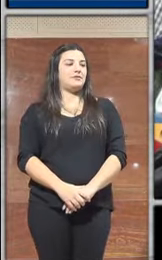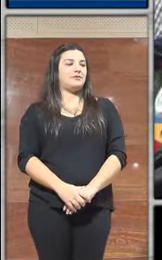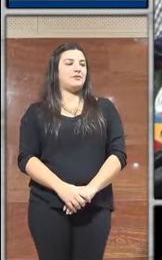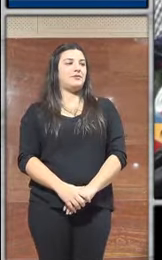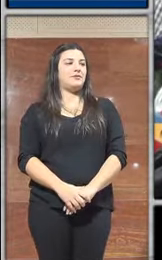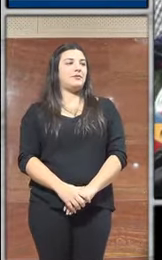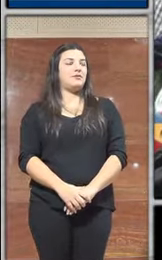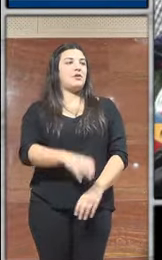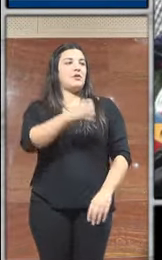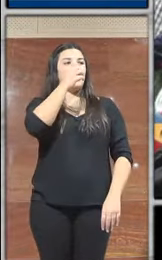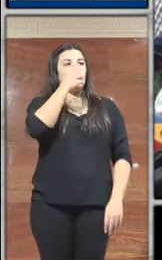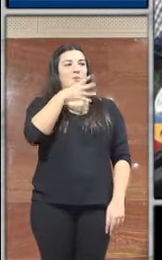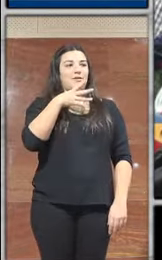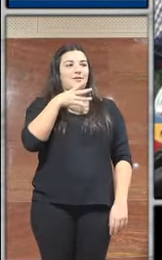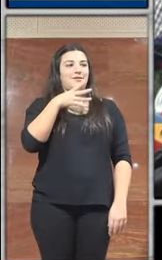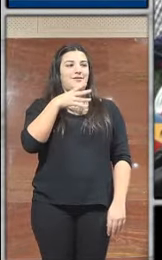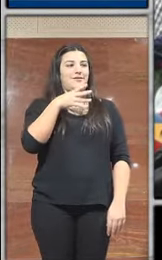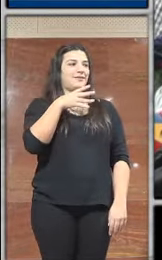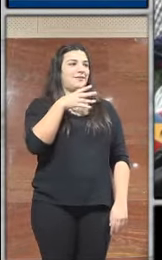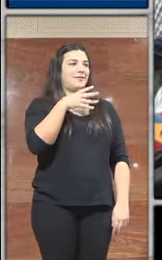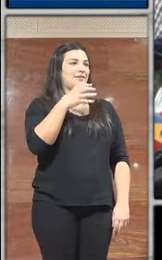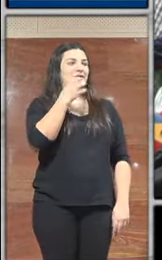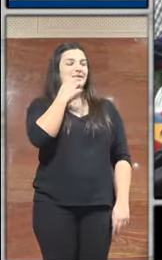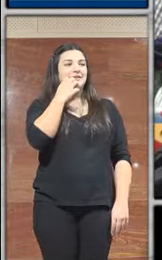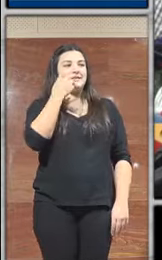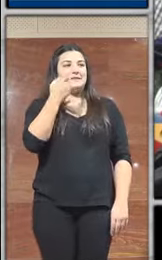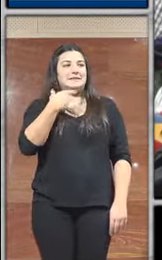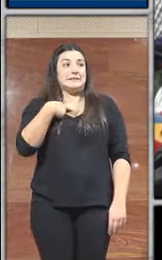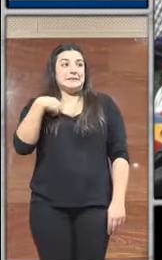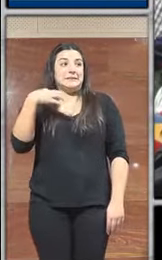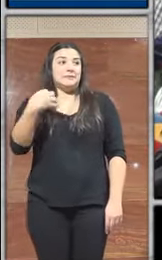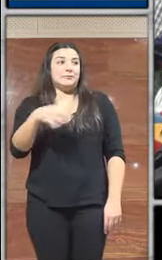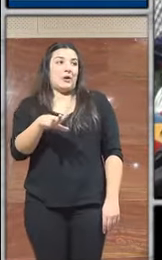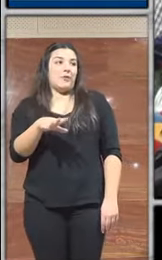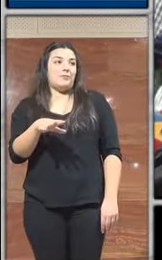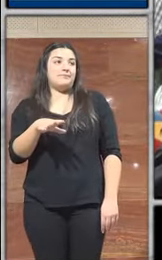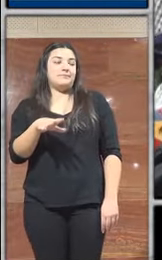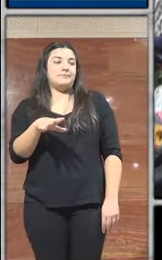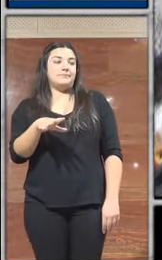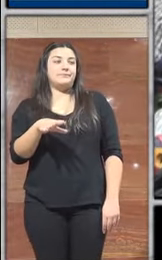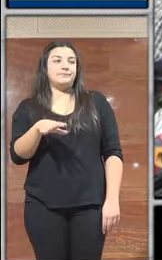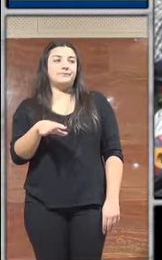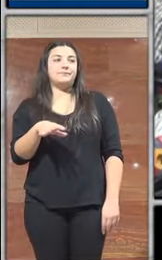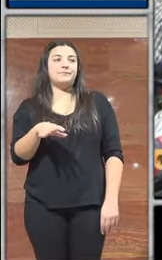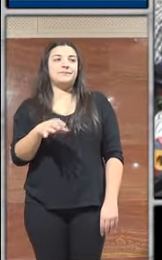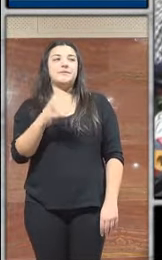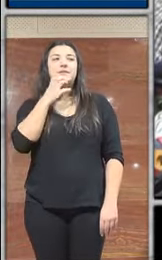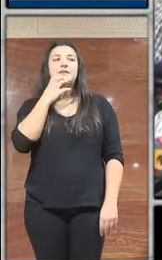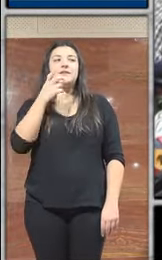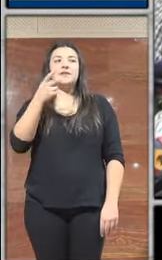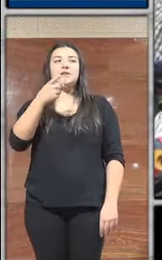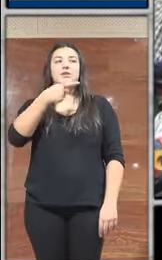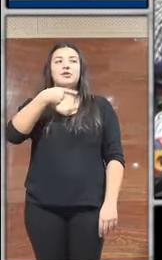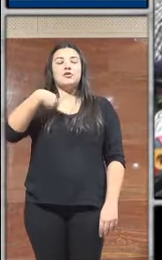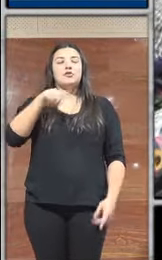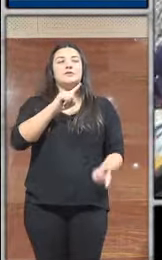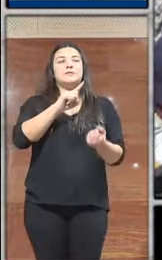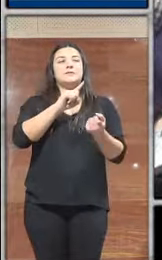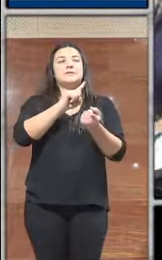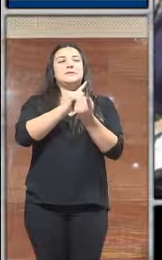bueno y ya que estoy yo pediría un imposible que en nuestro caso es si consiguiésemos un poquito de cambios